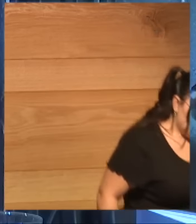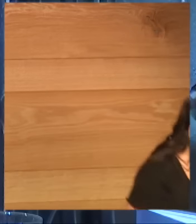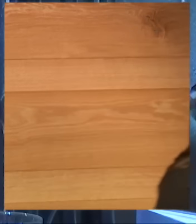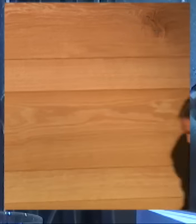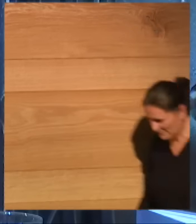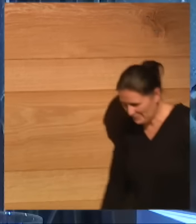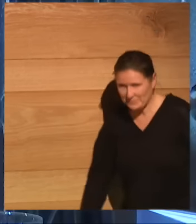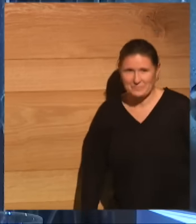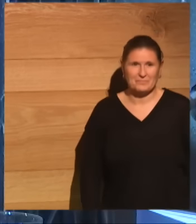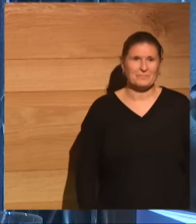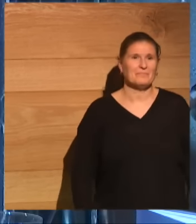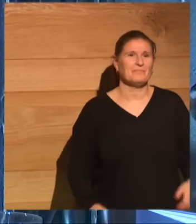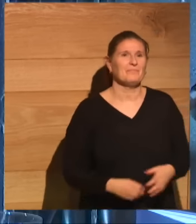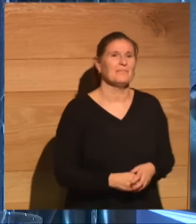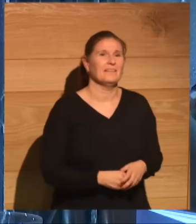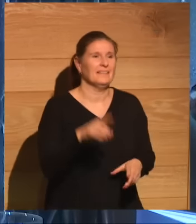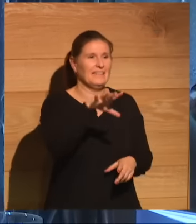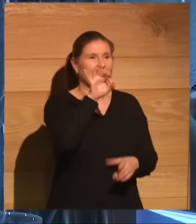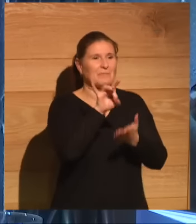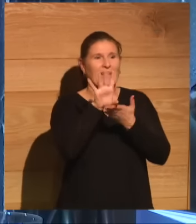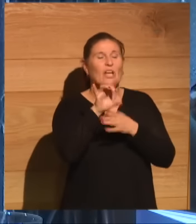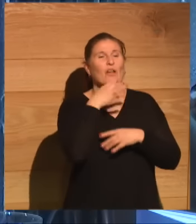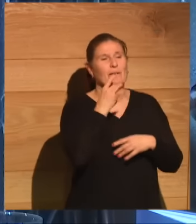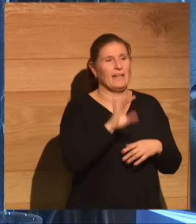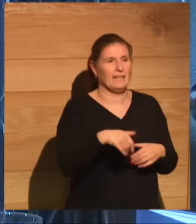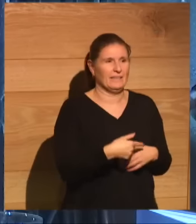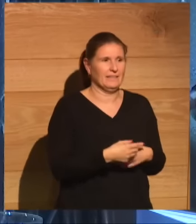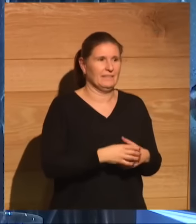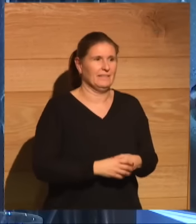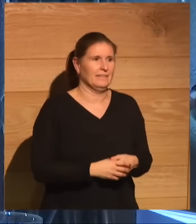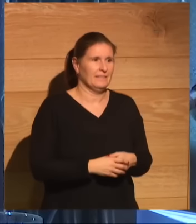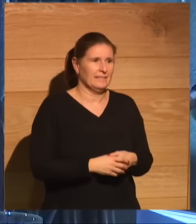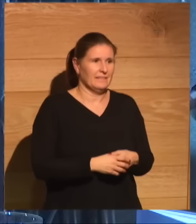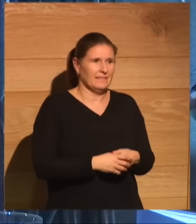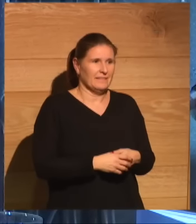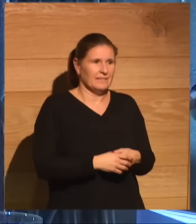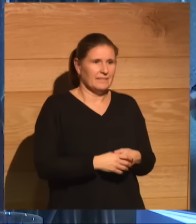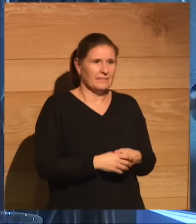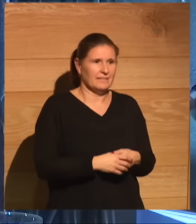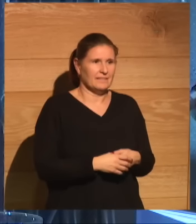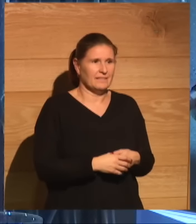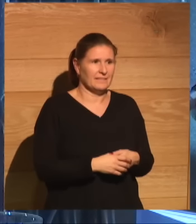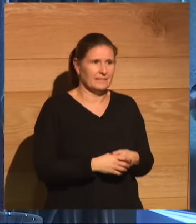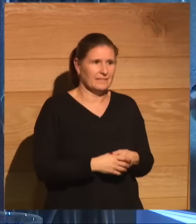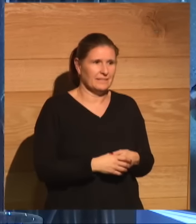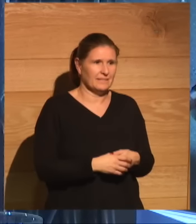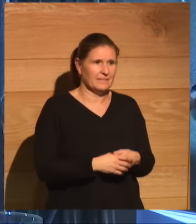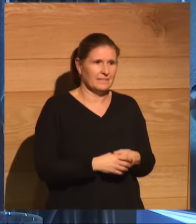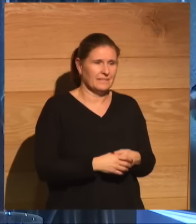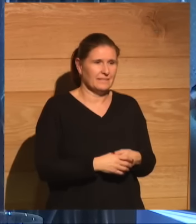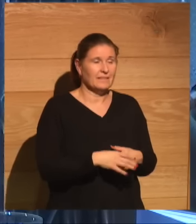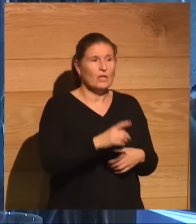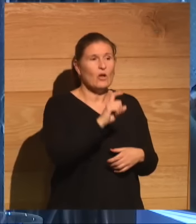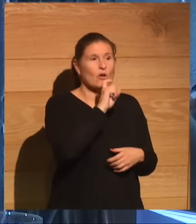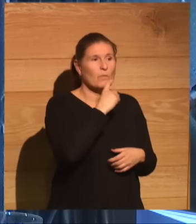¡King Kong! Y a ver a cuál tiras al agua. ¡King Kong! ¡King Kong! Motivos obvísimos. ¿Cómo se dice? Obvísimos. Obvísimos.